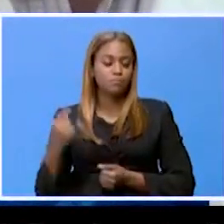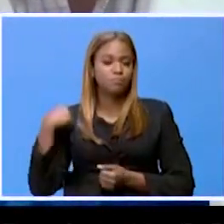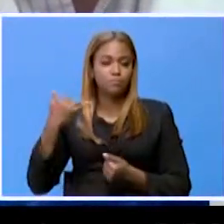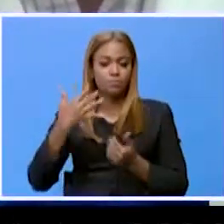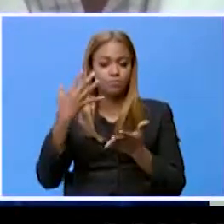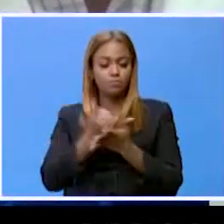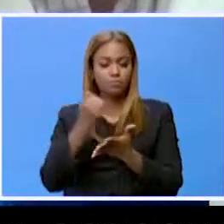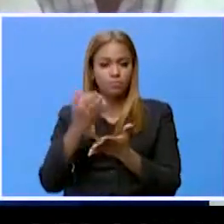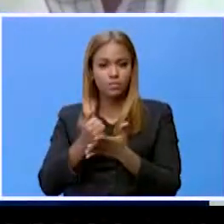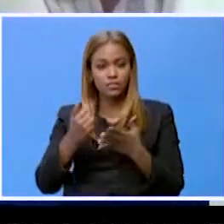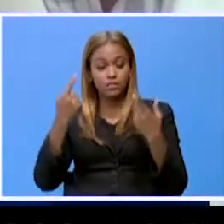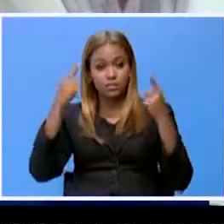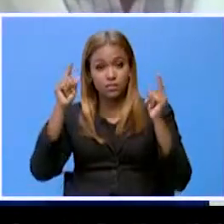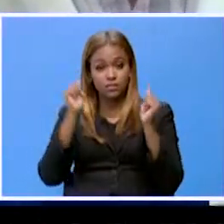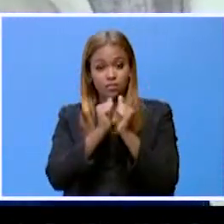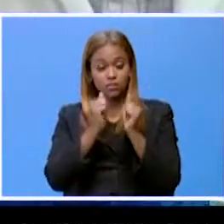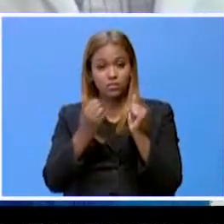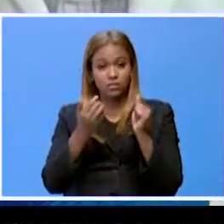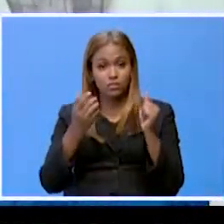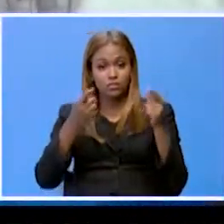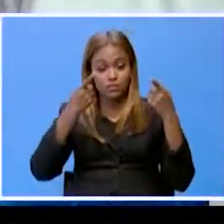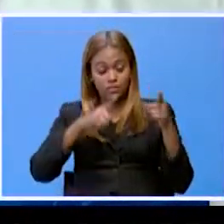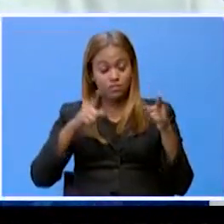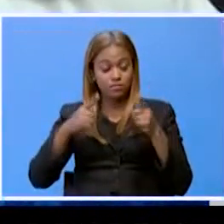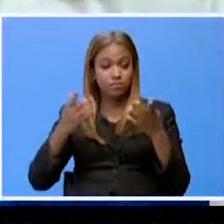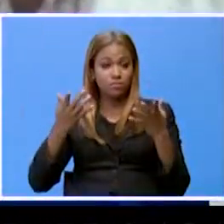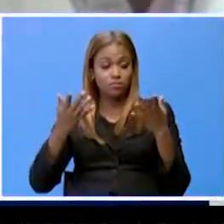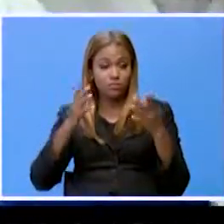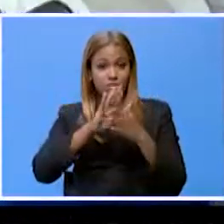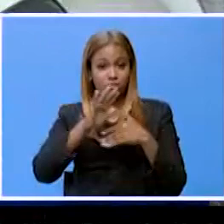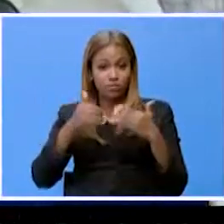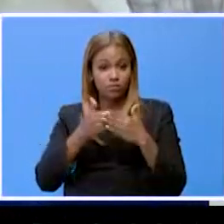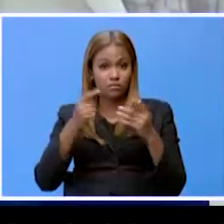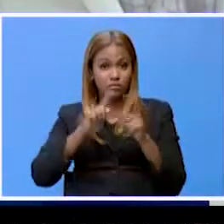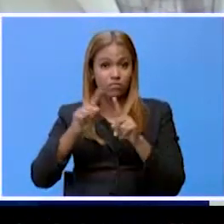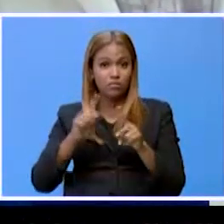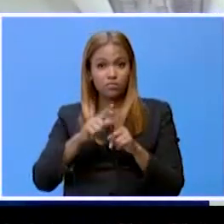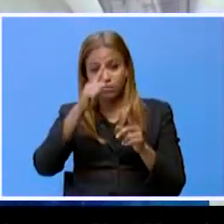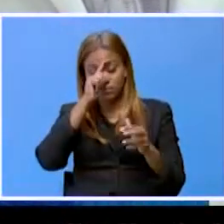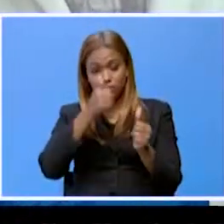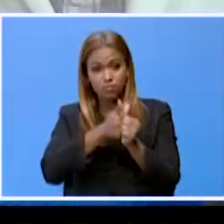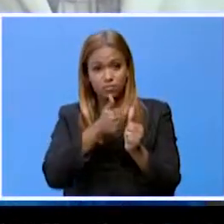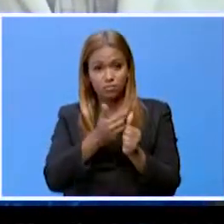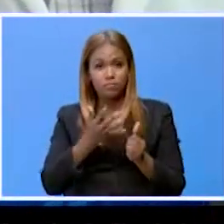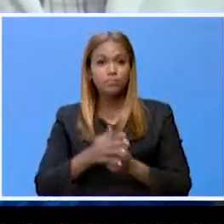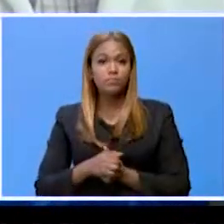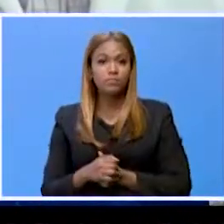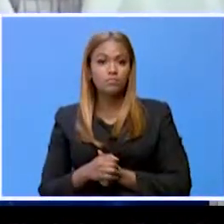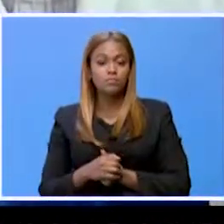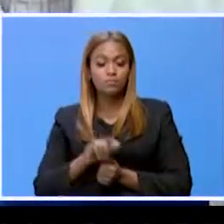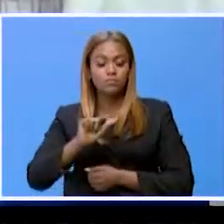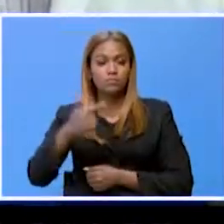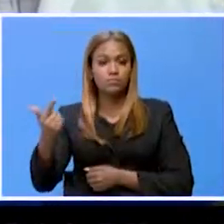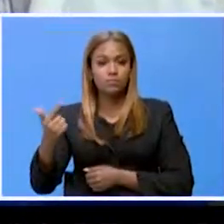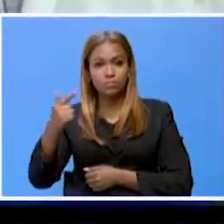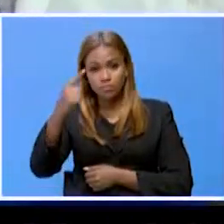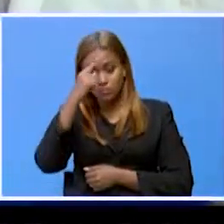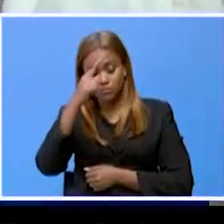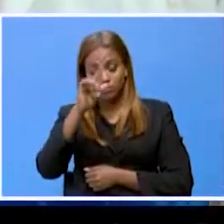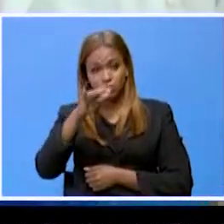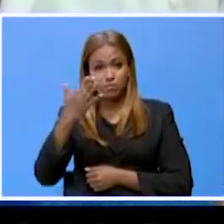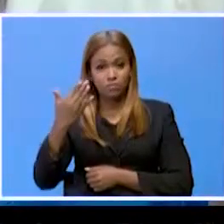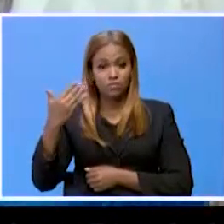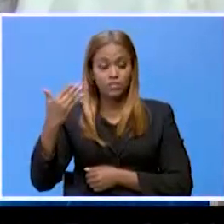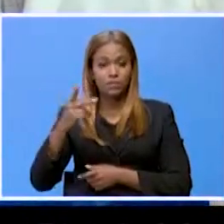oportunidad innovando con los team de trauma, como se le llama, encabezado por el emergenciólogo, seguido por los médicos